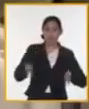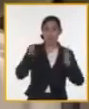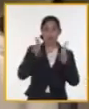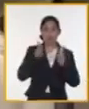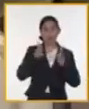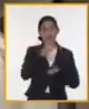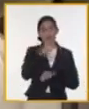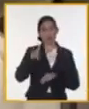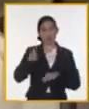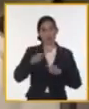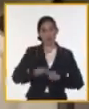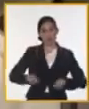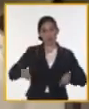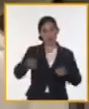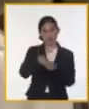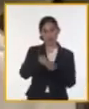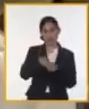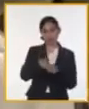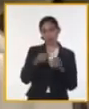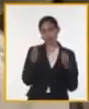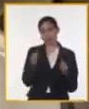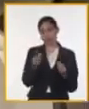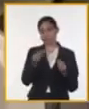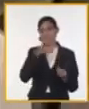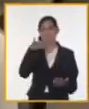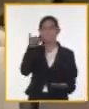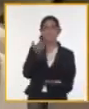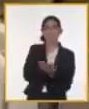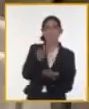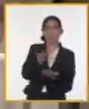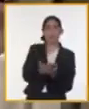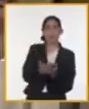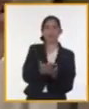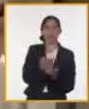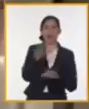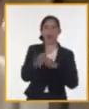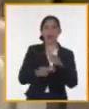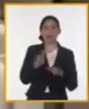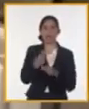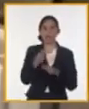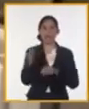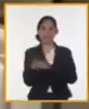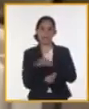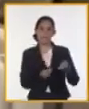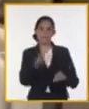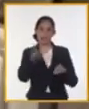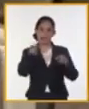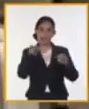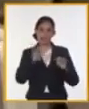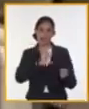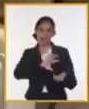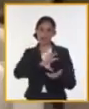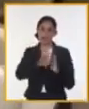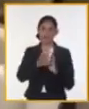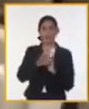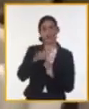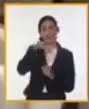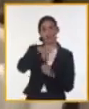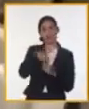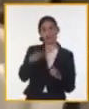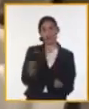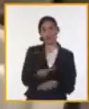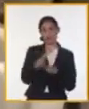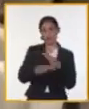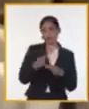Congreso la propuesta fue realizar su actualización que realizamos no solamente con